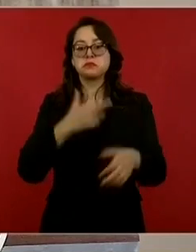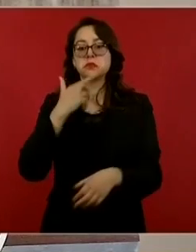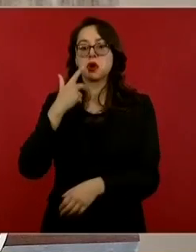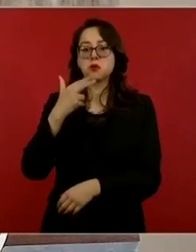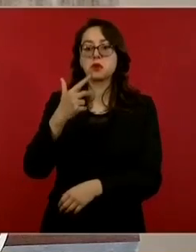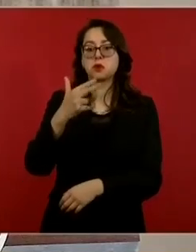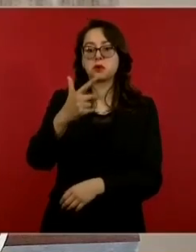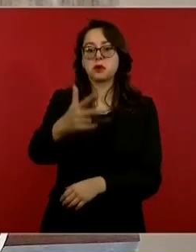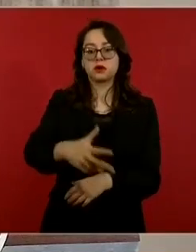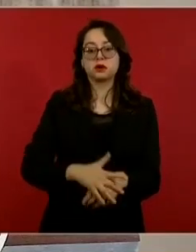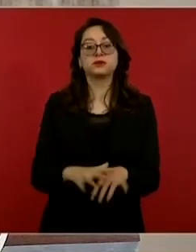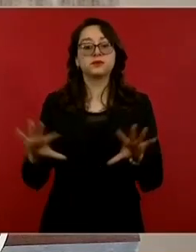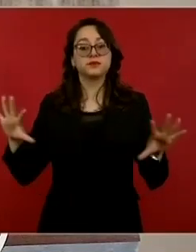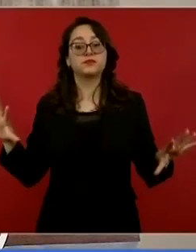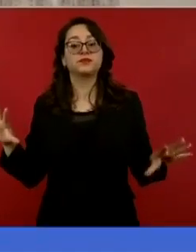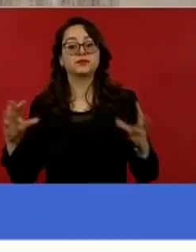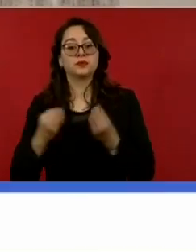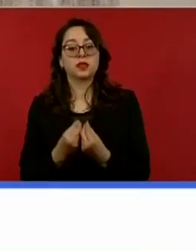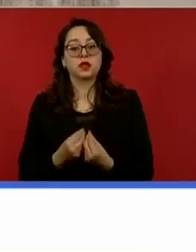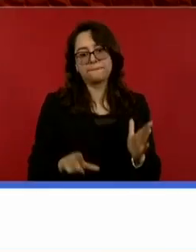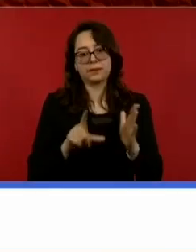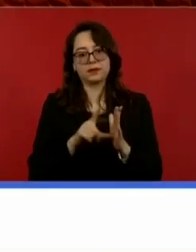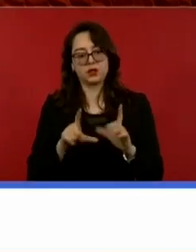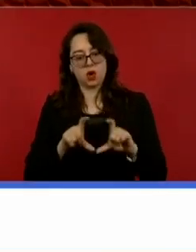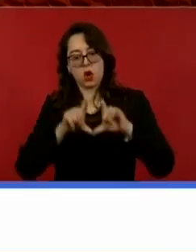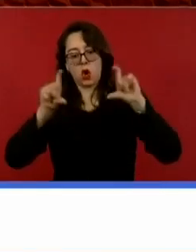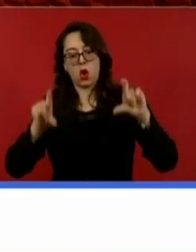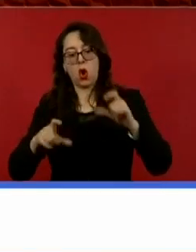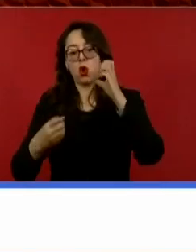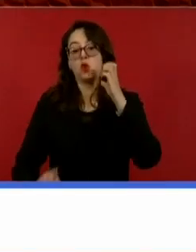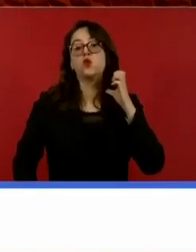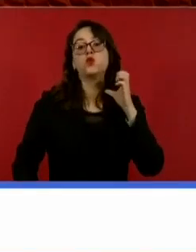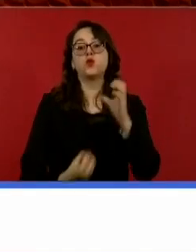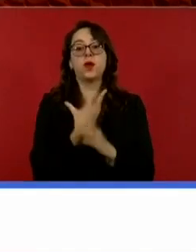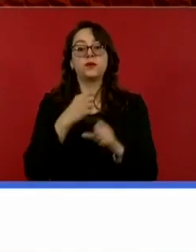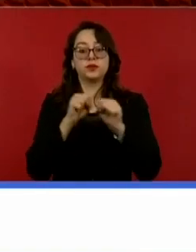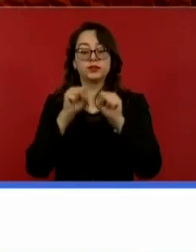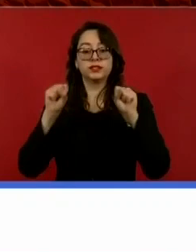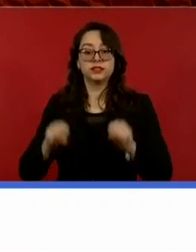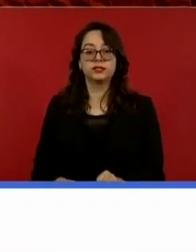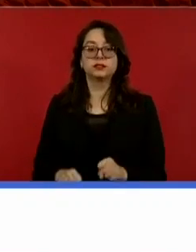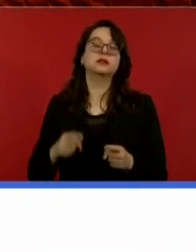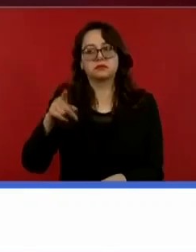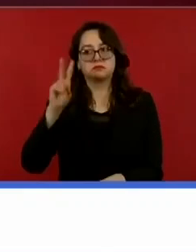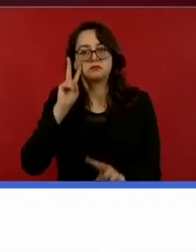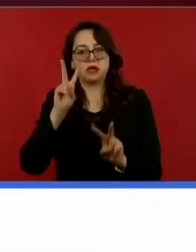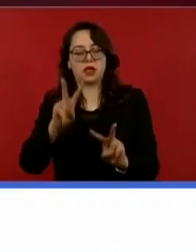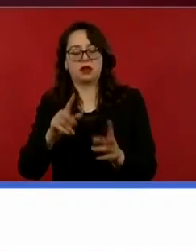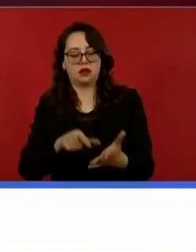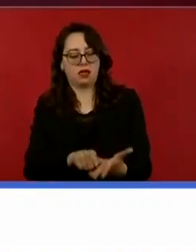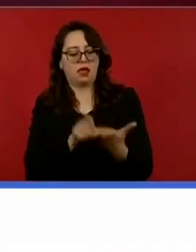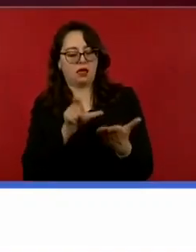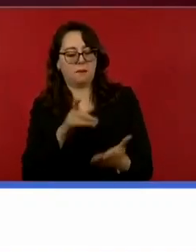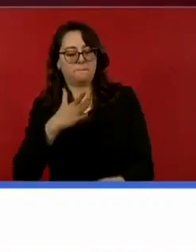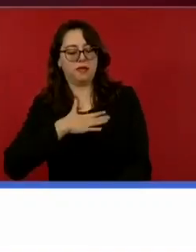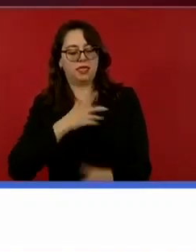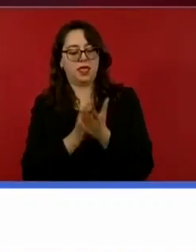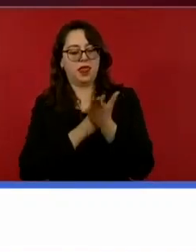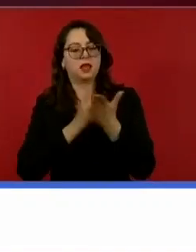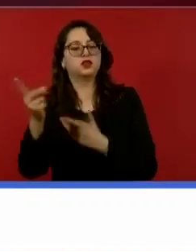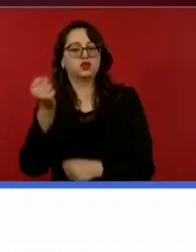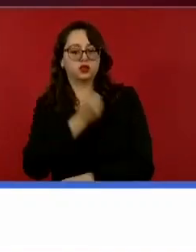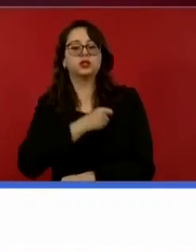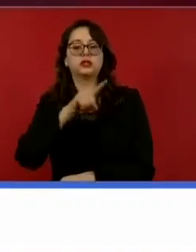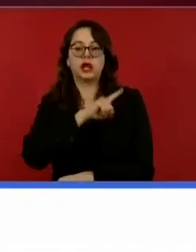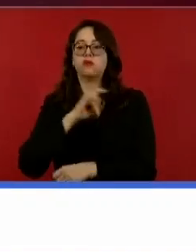haciendo pues con la credencialización los beneficiarios van a tener derecho a medicamentos gratuitos a consultas en centros de salud estudios de laboratorio